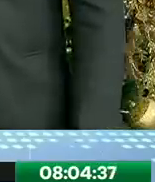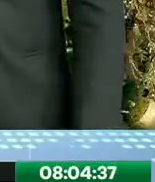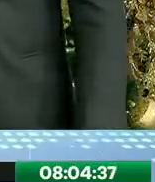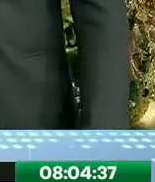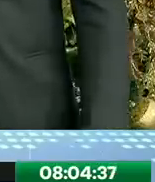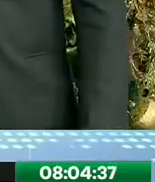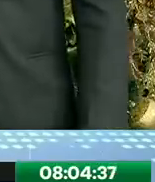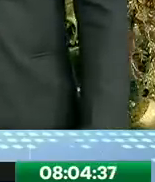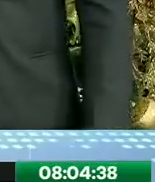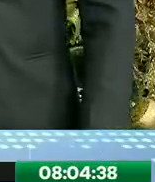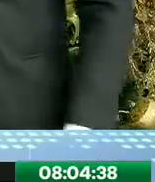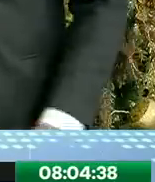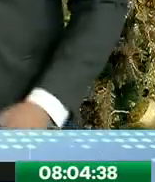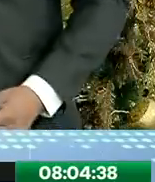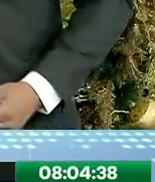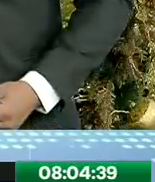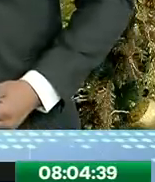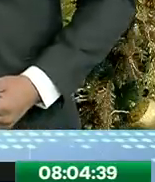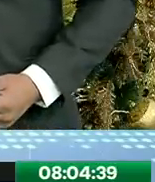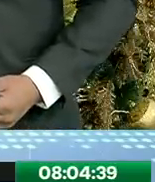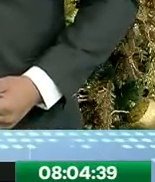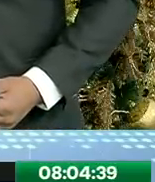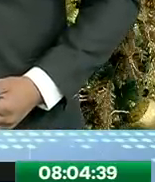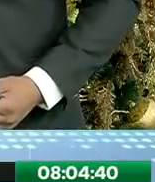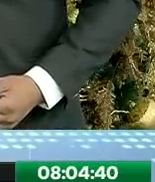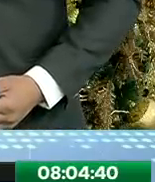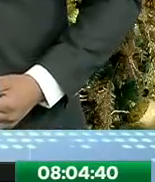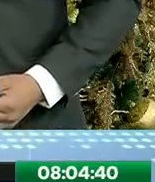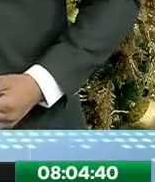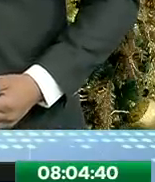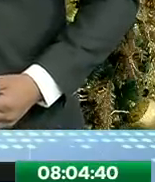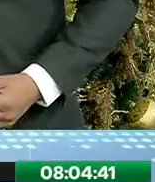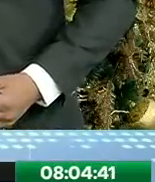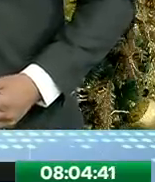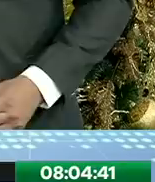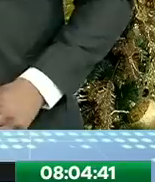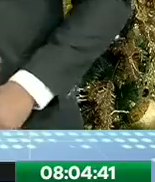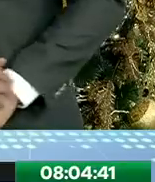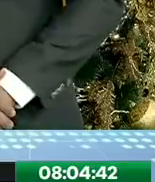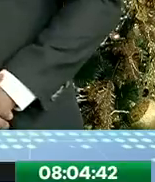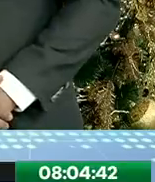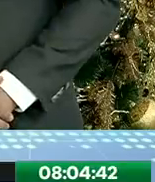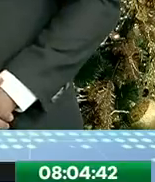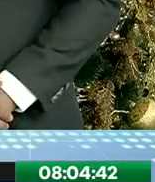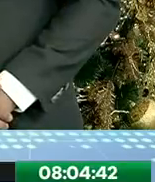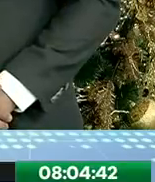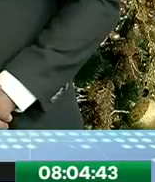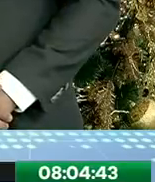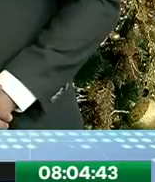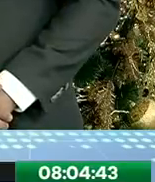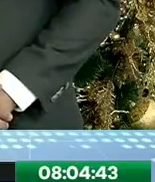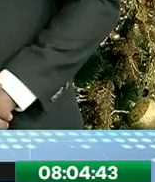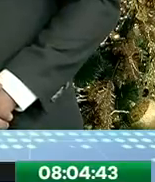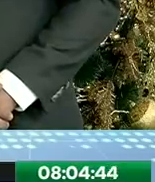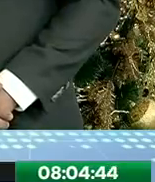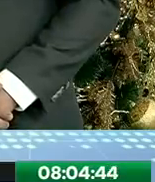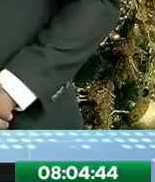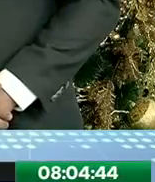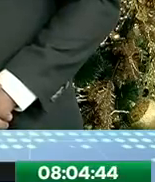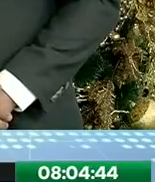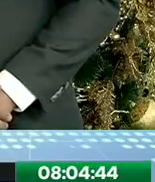la irresponsabilidad. Está lloviendo ya. Mira, ya vamos a cambiar de tema. No, la responsabilidad de la gente. Yo de mañana que venía a la radio. Ajá. Aquí